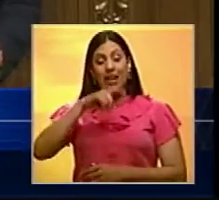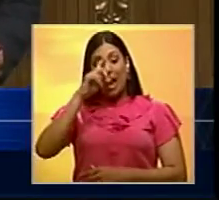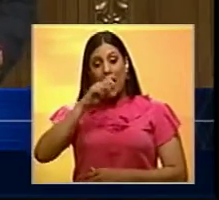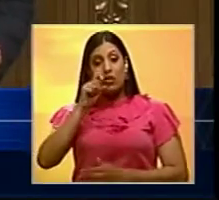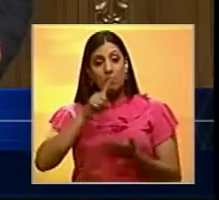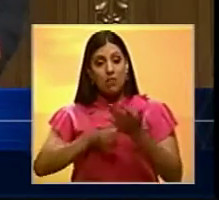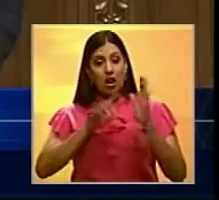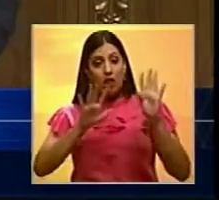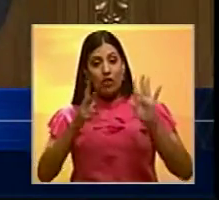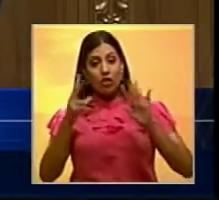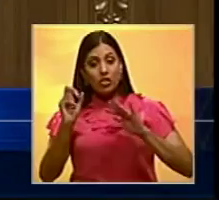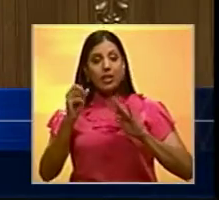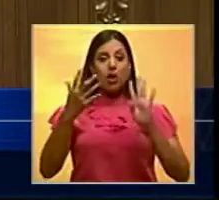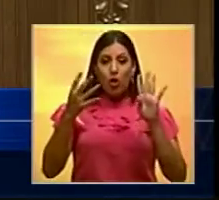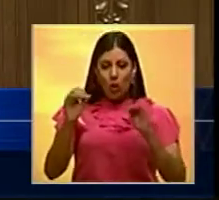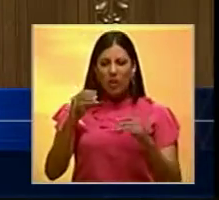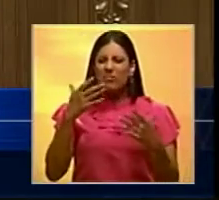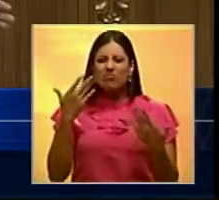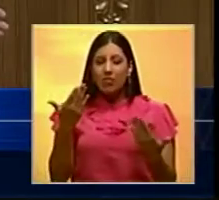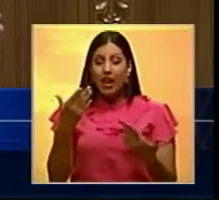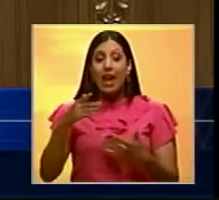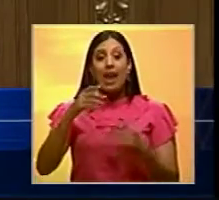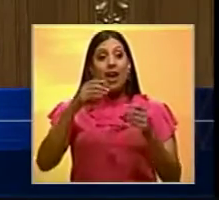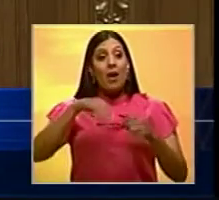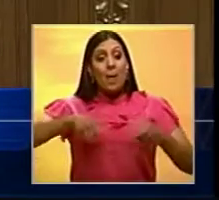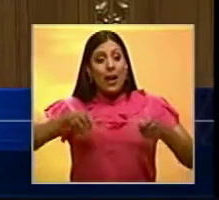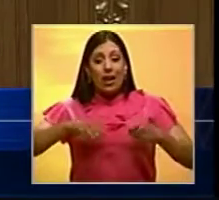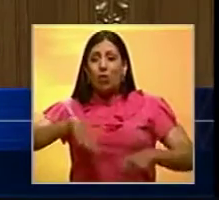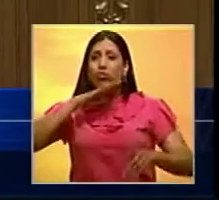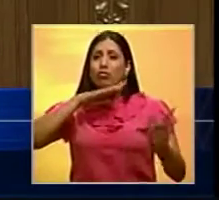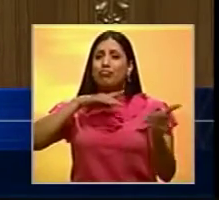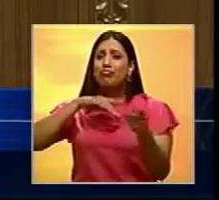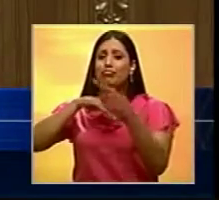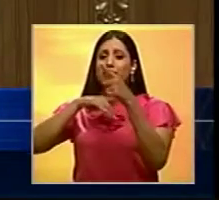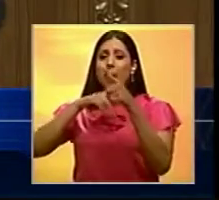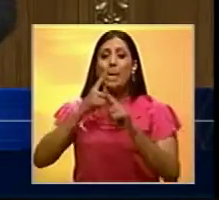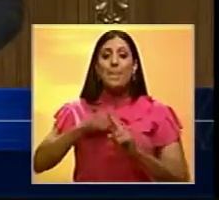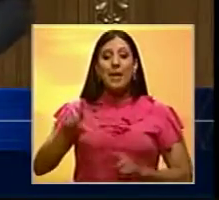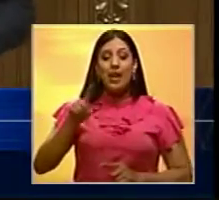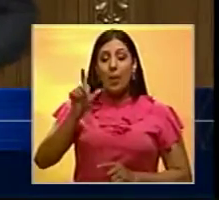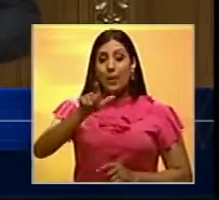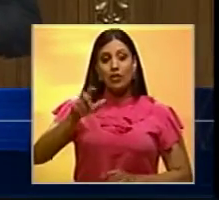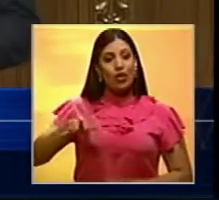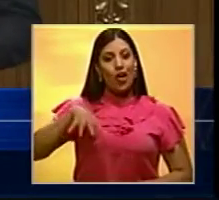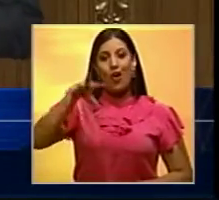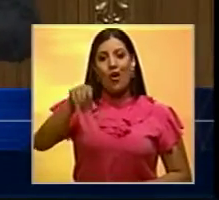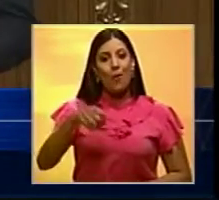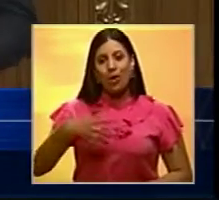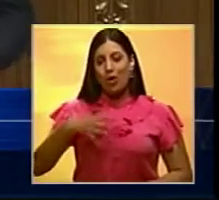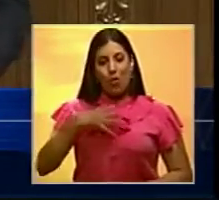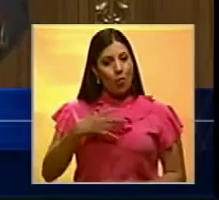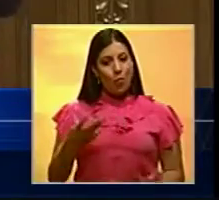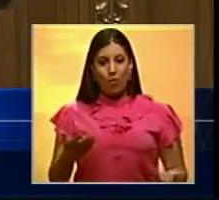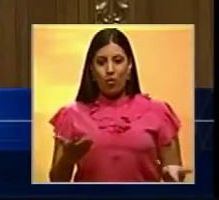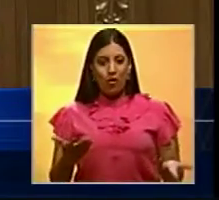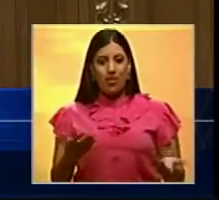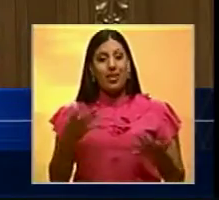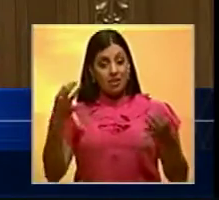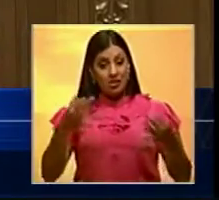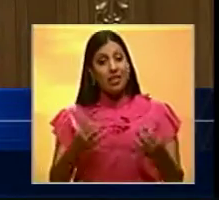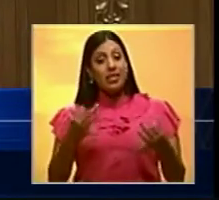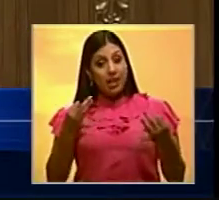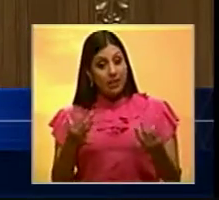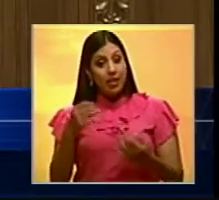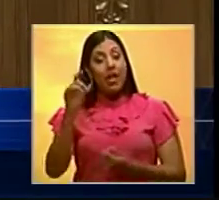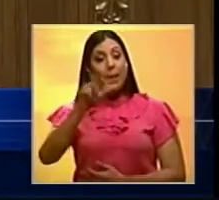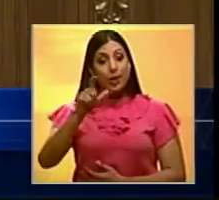años 90? Los anaqueles estaban full de todo, pero nadie podía consumir. Eso es una realidad. El